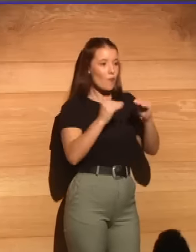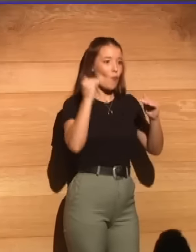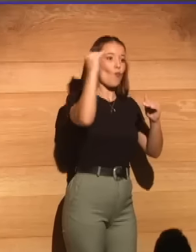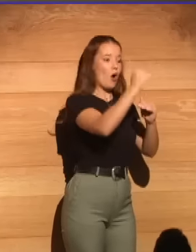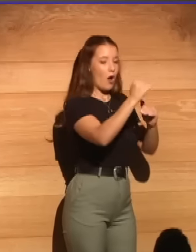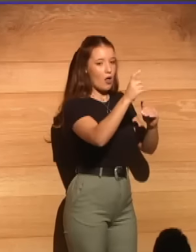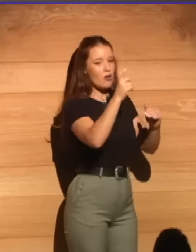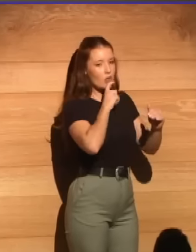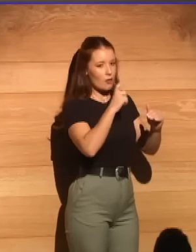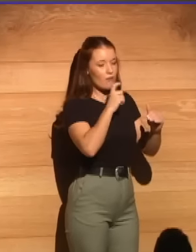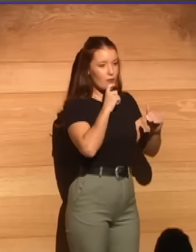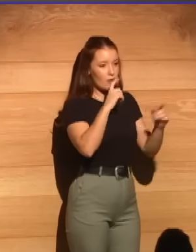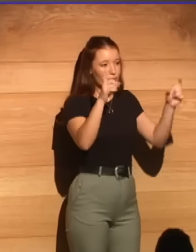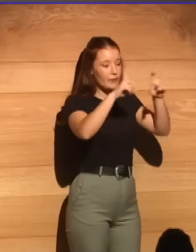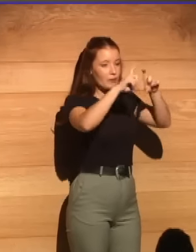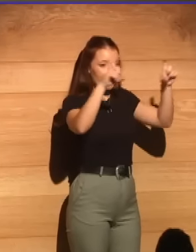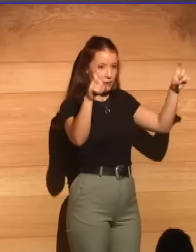en empresas donde